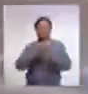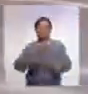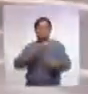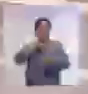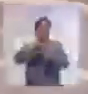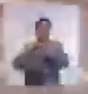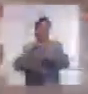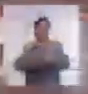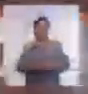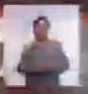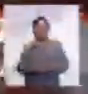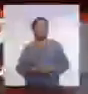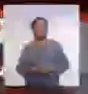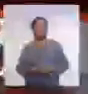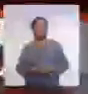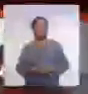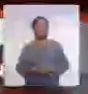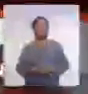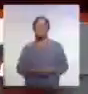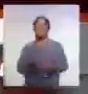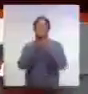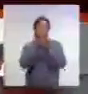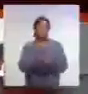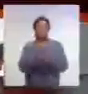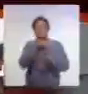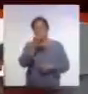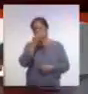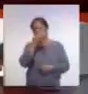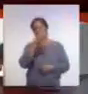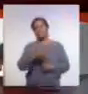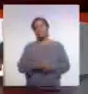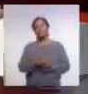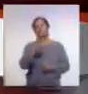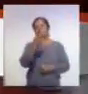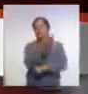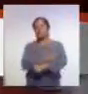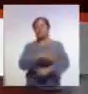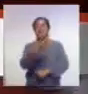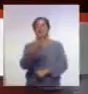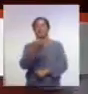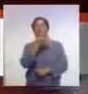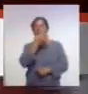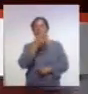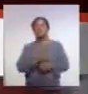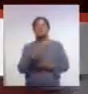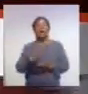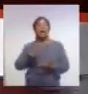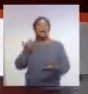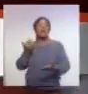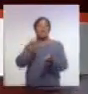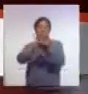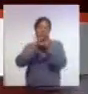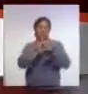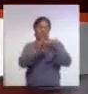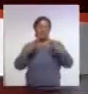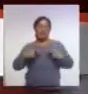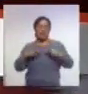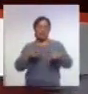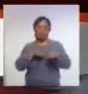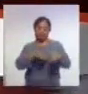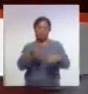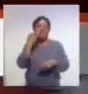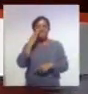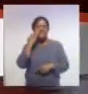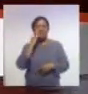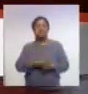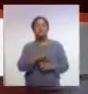Noticias. Vamos a hacer una breve pausa, son exactamente las 14 horas con 14 minutos. Antes, gracias a la gente que nos está siguiendo a través de